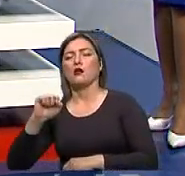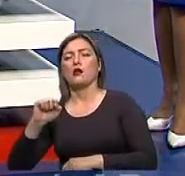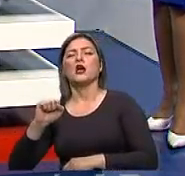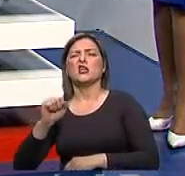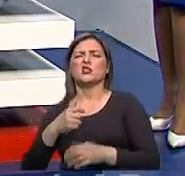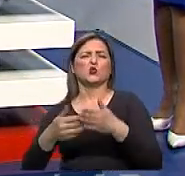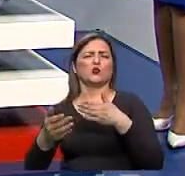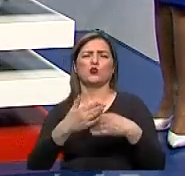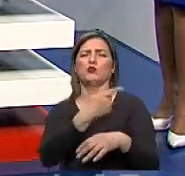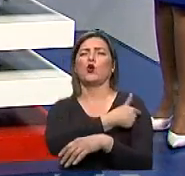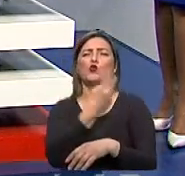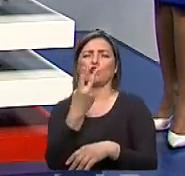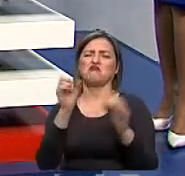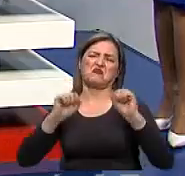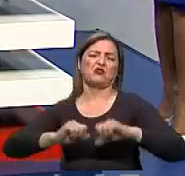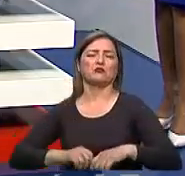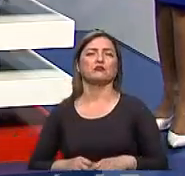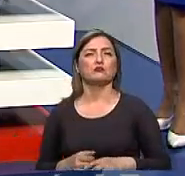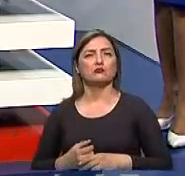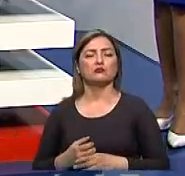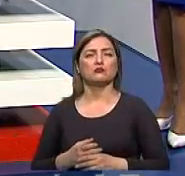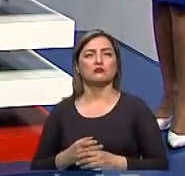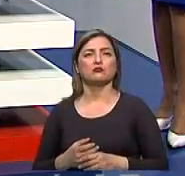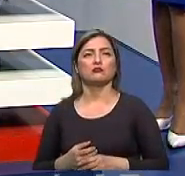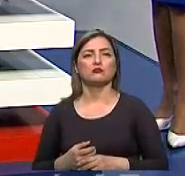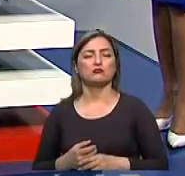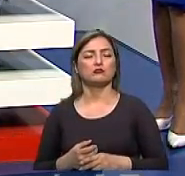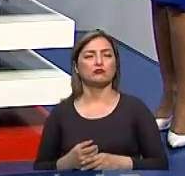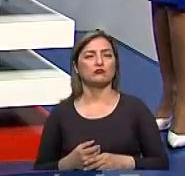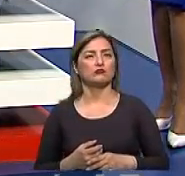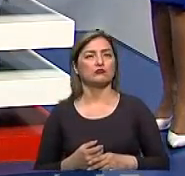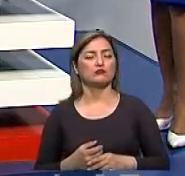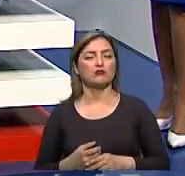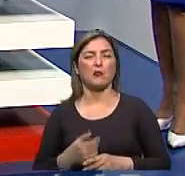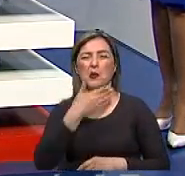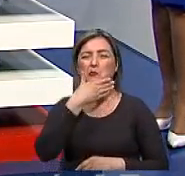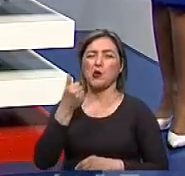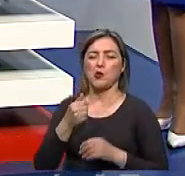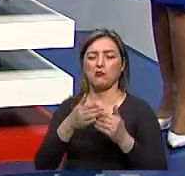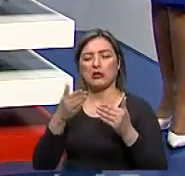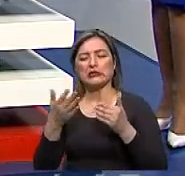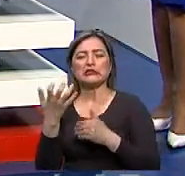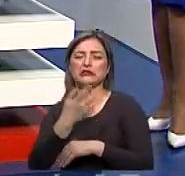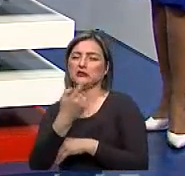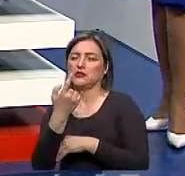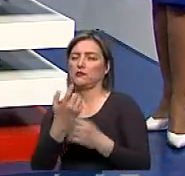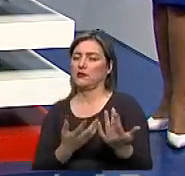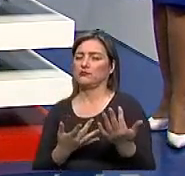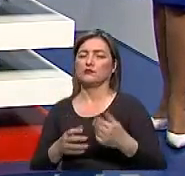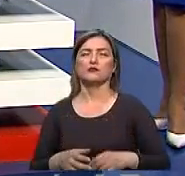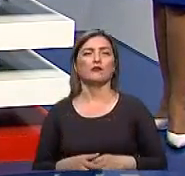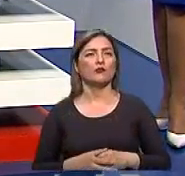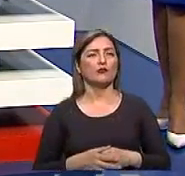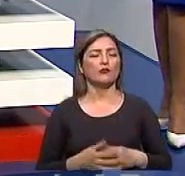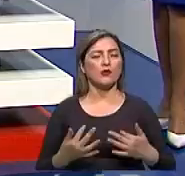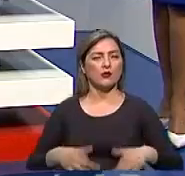o que sea muy, muy necesario colocarla, sí se podría hacer, pero ya escuchamos, es mejor hacerlo con 15 días de diferencia. Y esto es importante, Steffi,